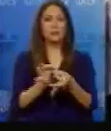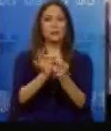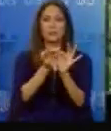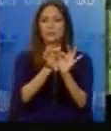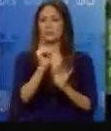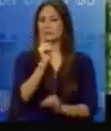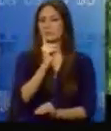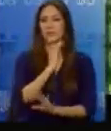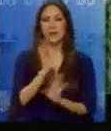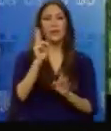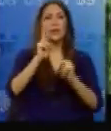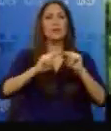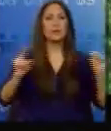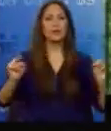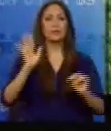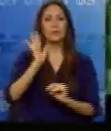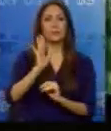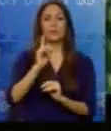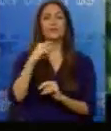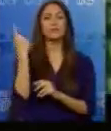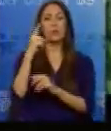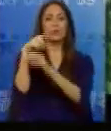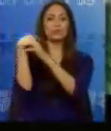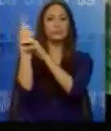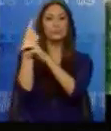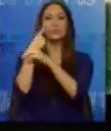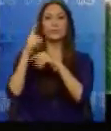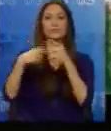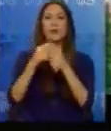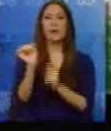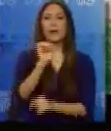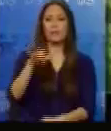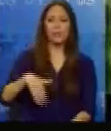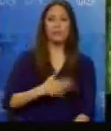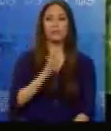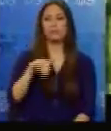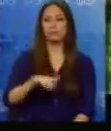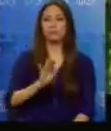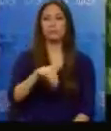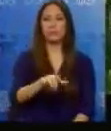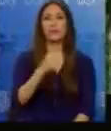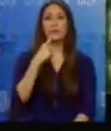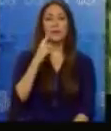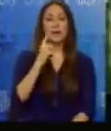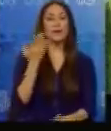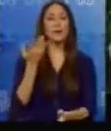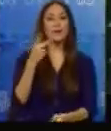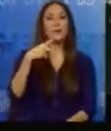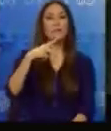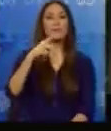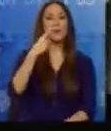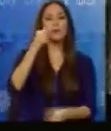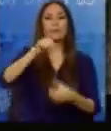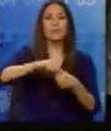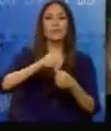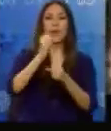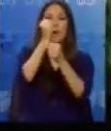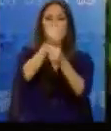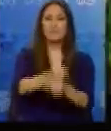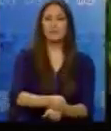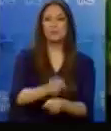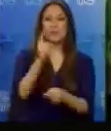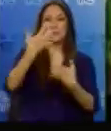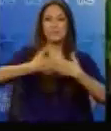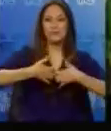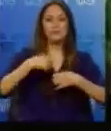absolutamente distorsionada. Mediante un sobrevuelo y un recorrido en camioneta, las autoridades pudieron comprobar que Petro Amazonas está cumpliendo con las normas